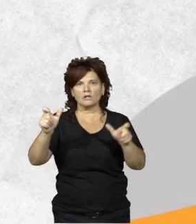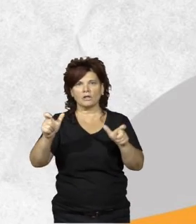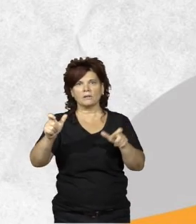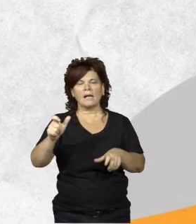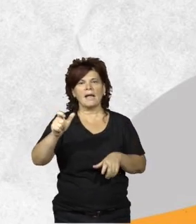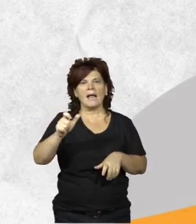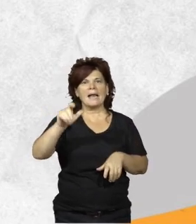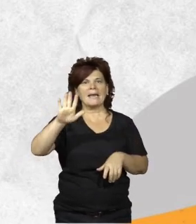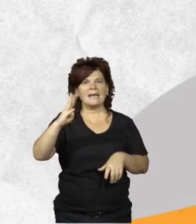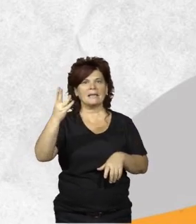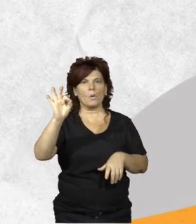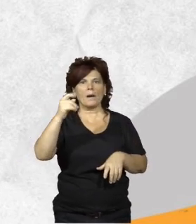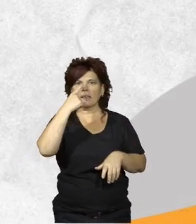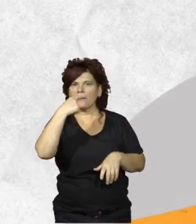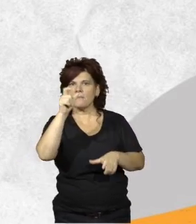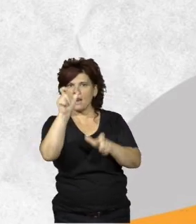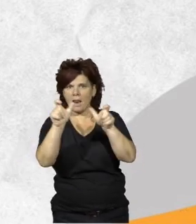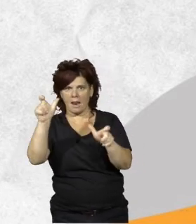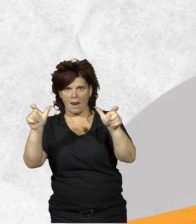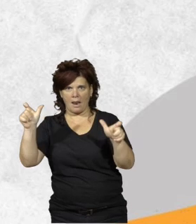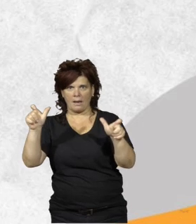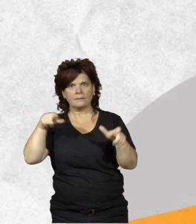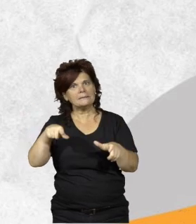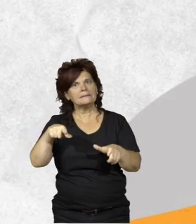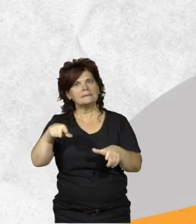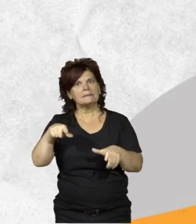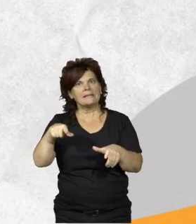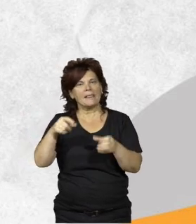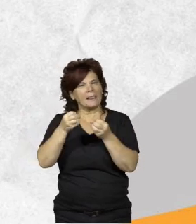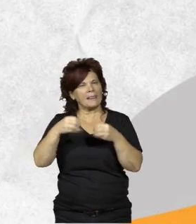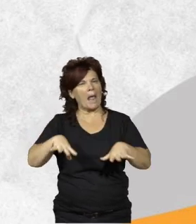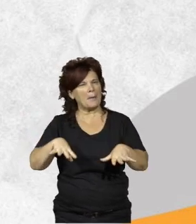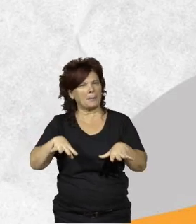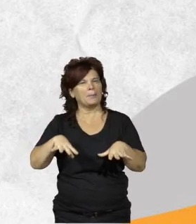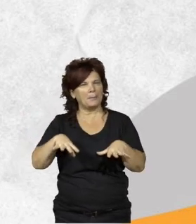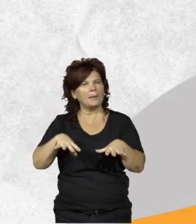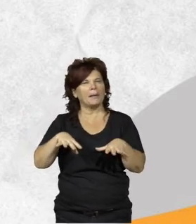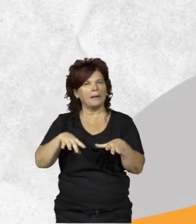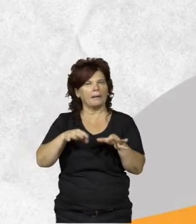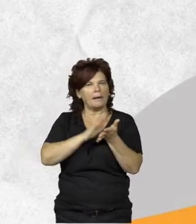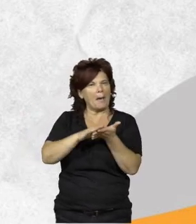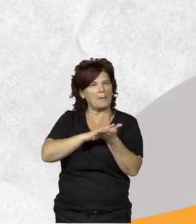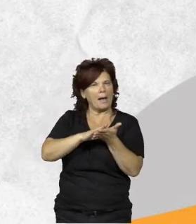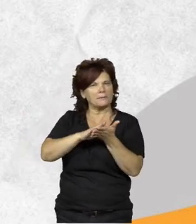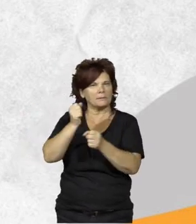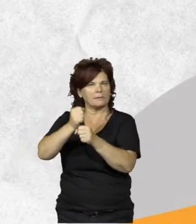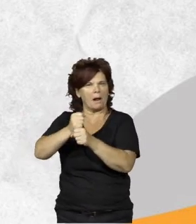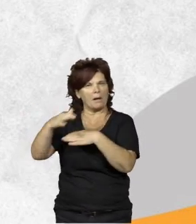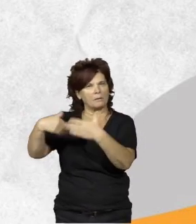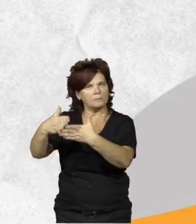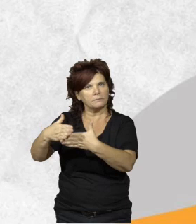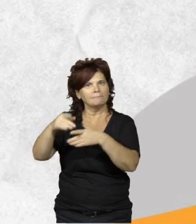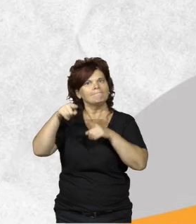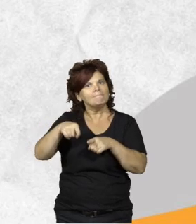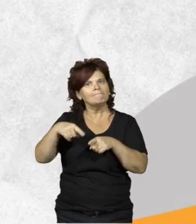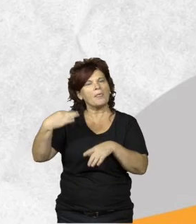habitantes. Es por eso que, bueno, que estamos un poco en debe en esa línea de acción y, bueno, prontamente a ejecutar